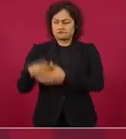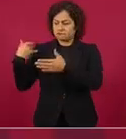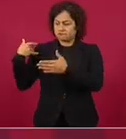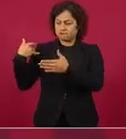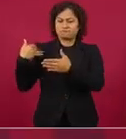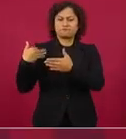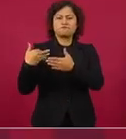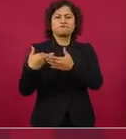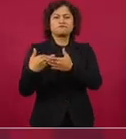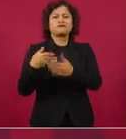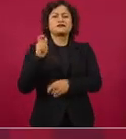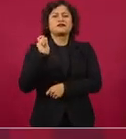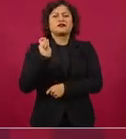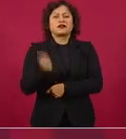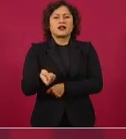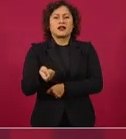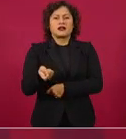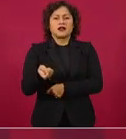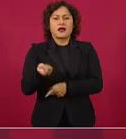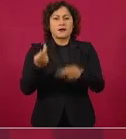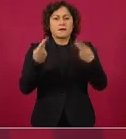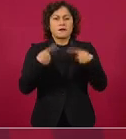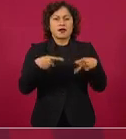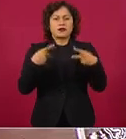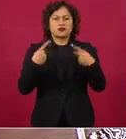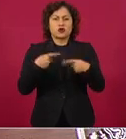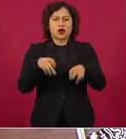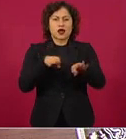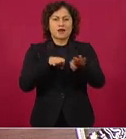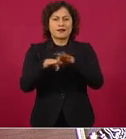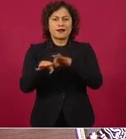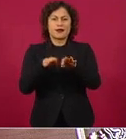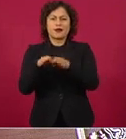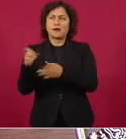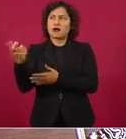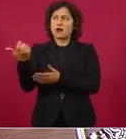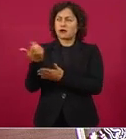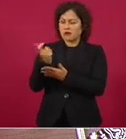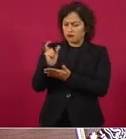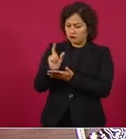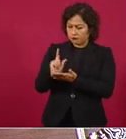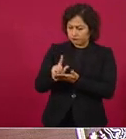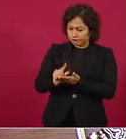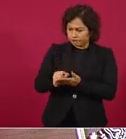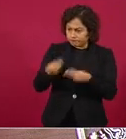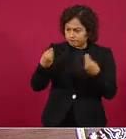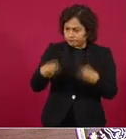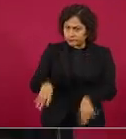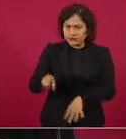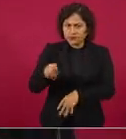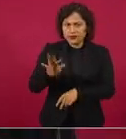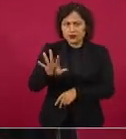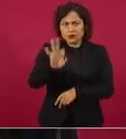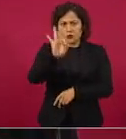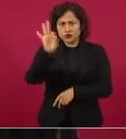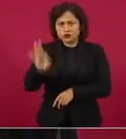producido una pérdida de poder adquisitivo del salario de 75%?